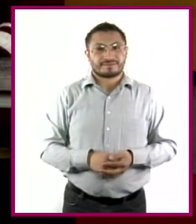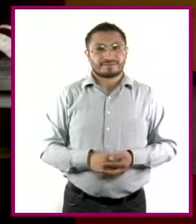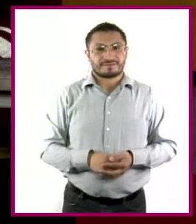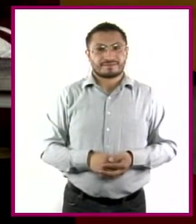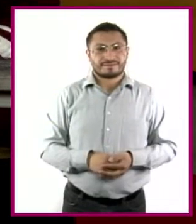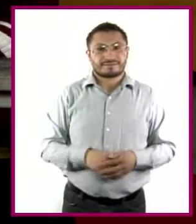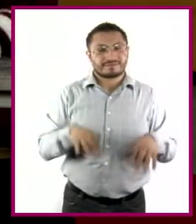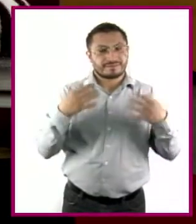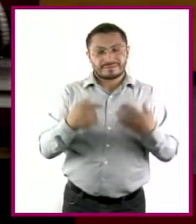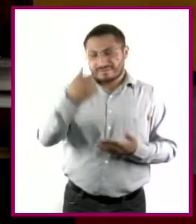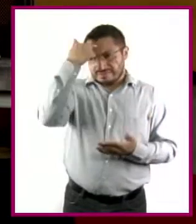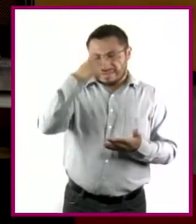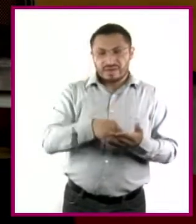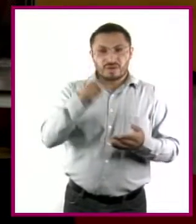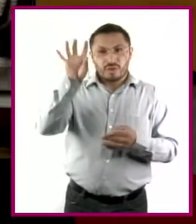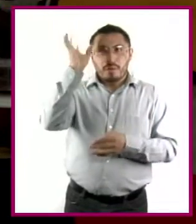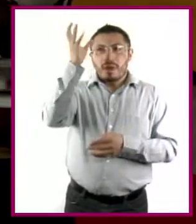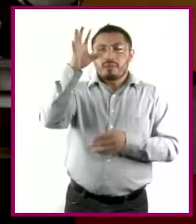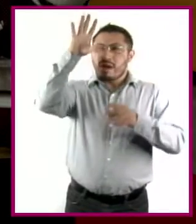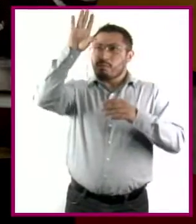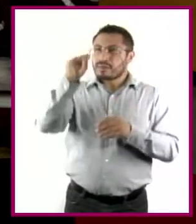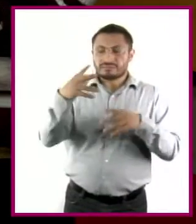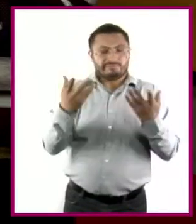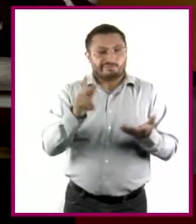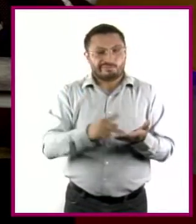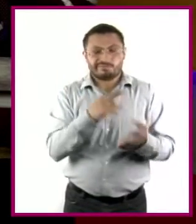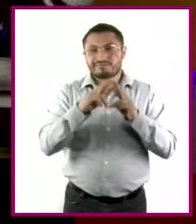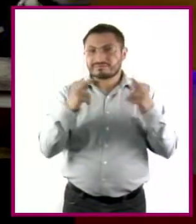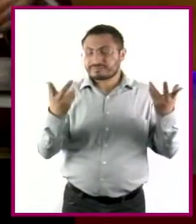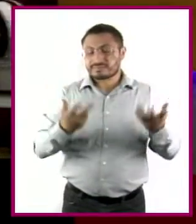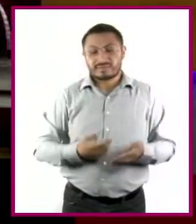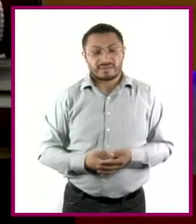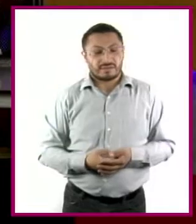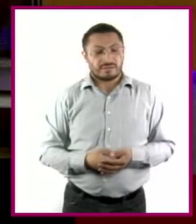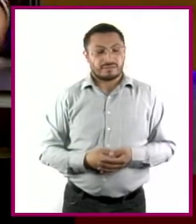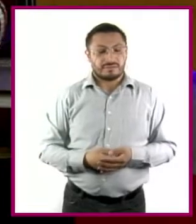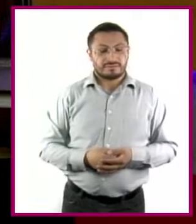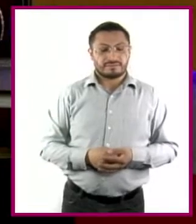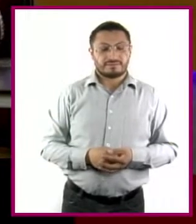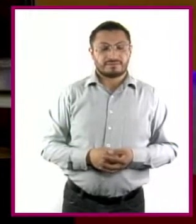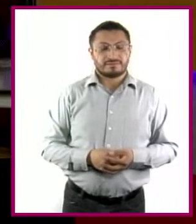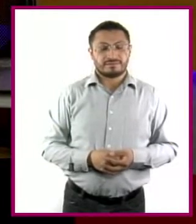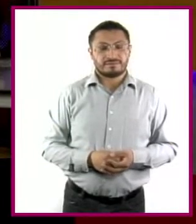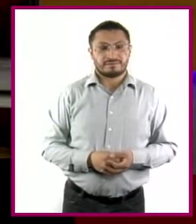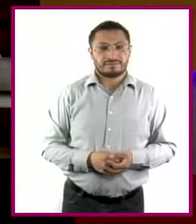Ay, Hugo, creo que ya fundiste el foco otra vez. A ver. Ahí está.